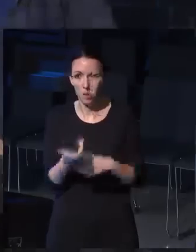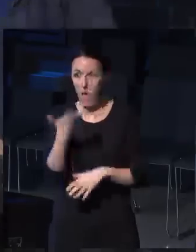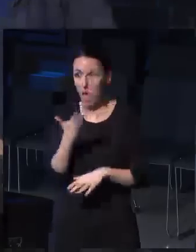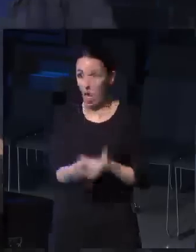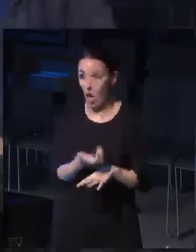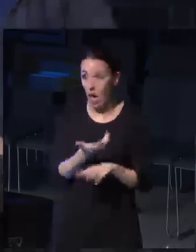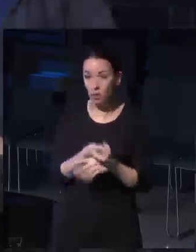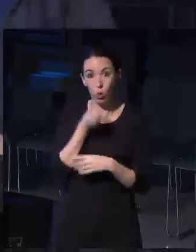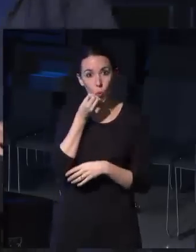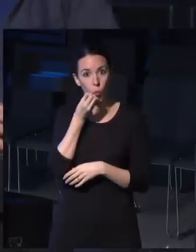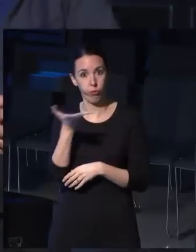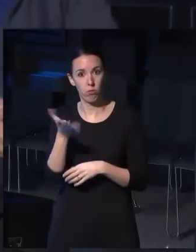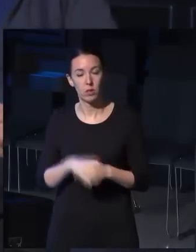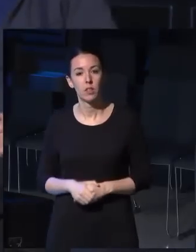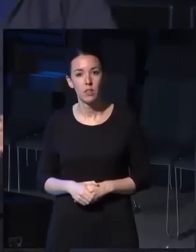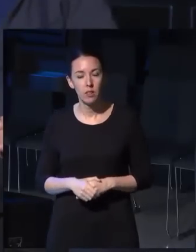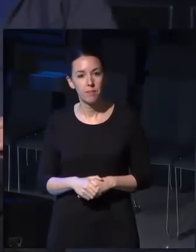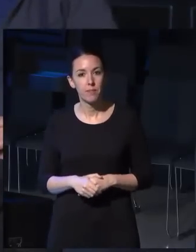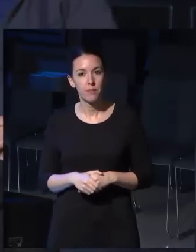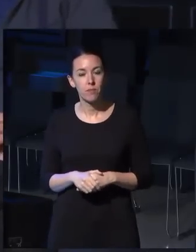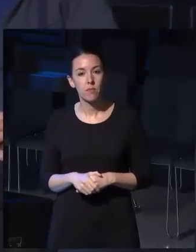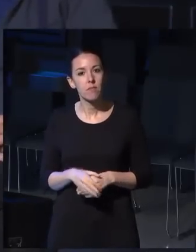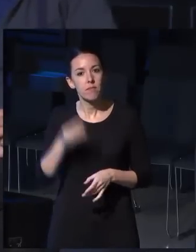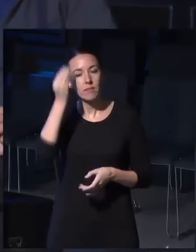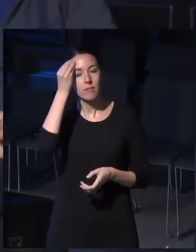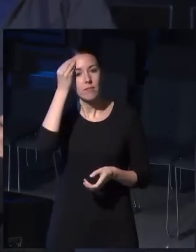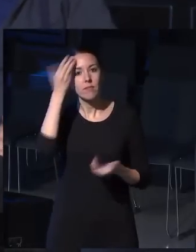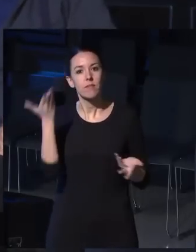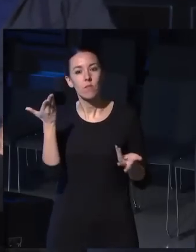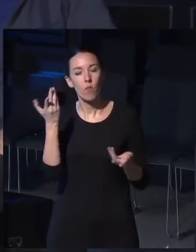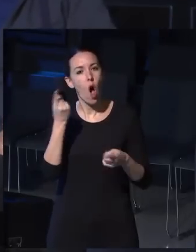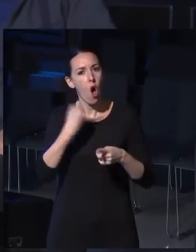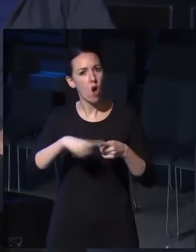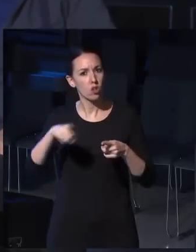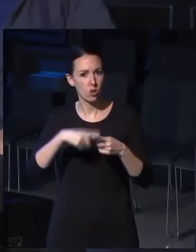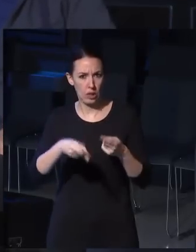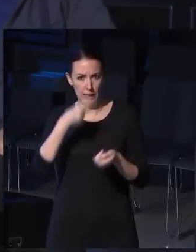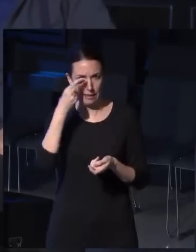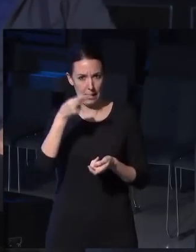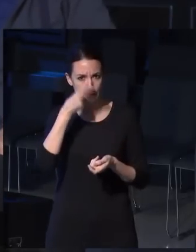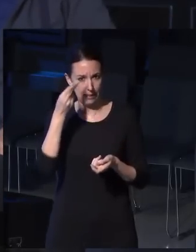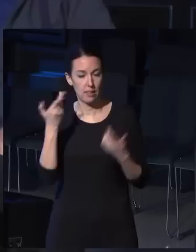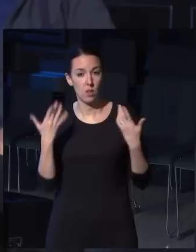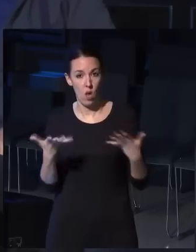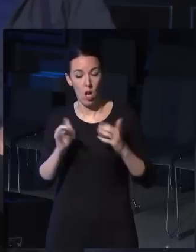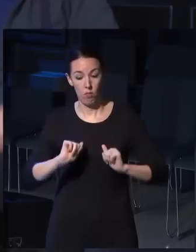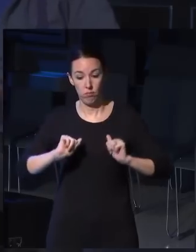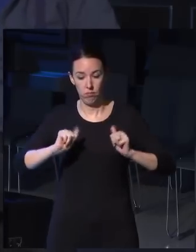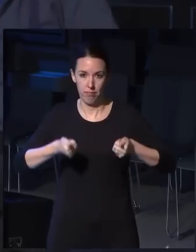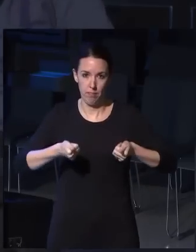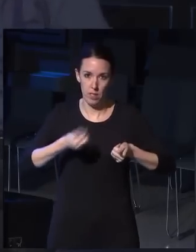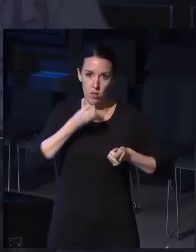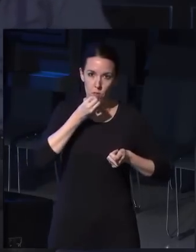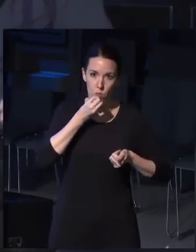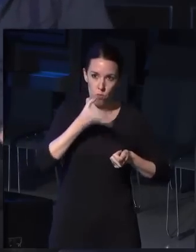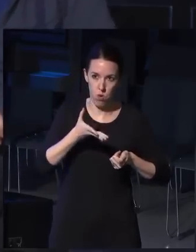¡Uf! Pero yo pienso que tú dijiste una cosa muy interesante, ¿no? Que es que al principio... Bueno,